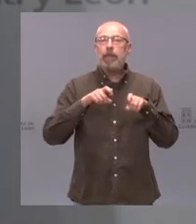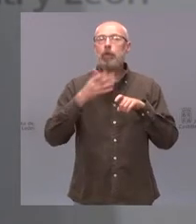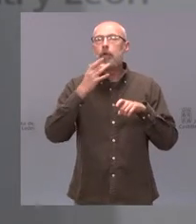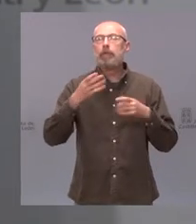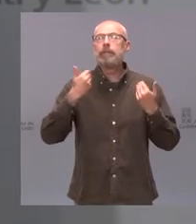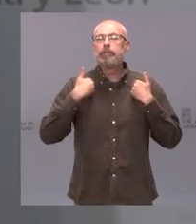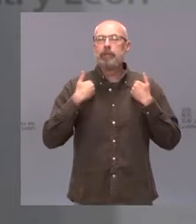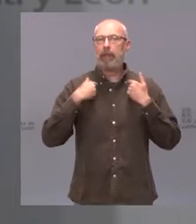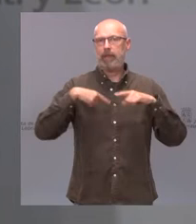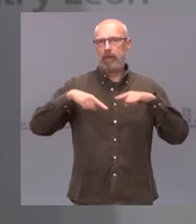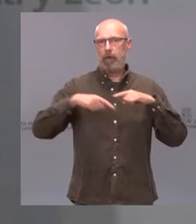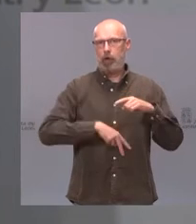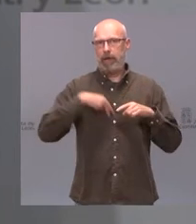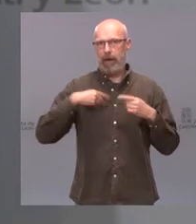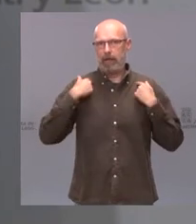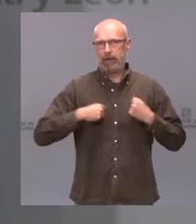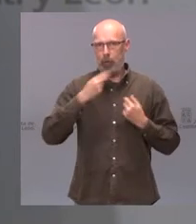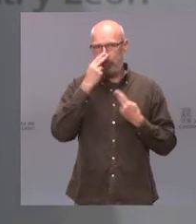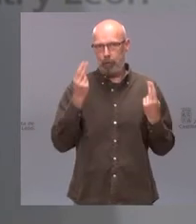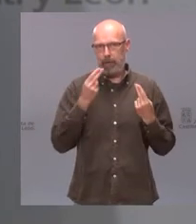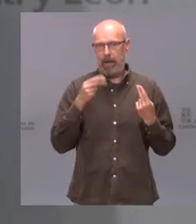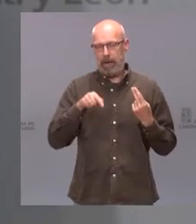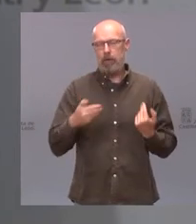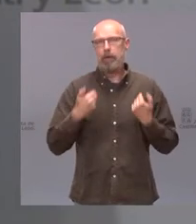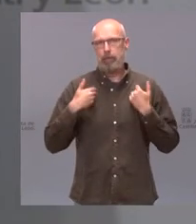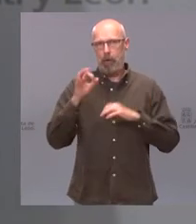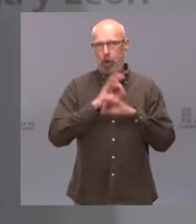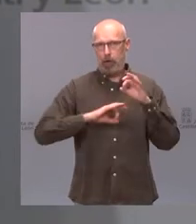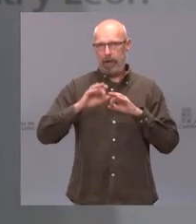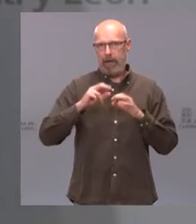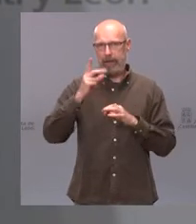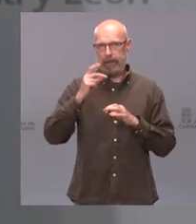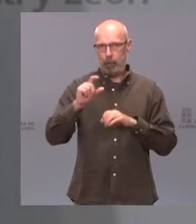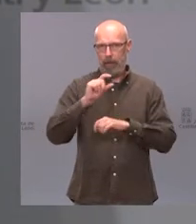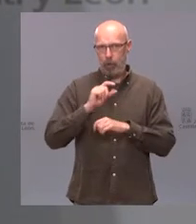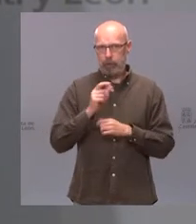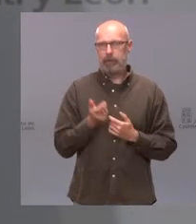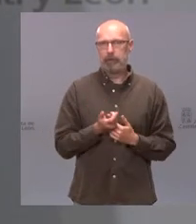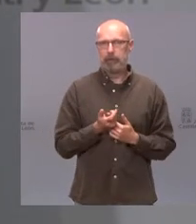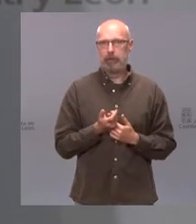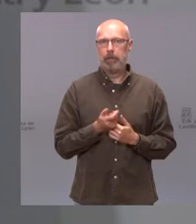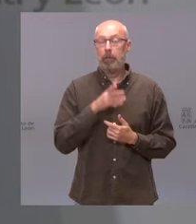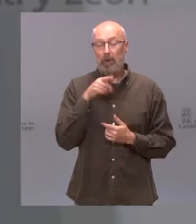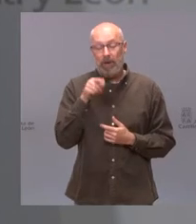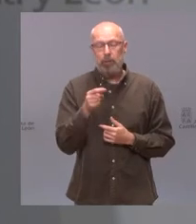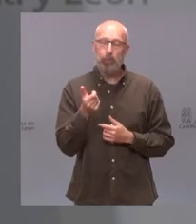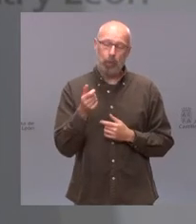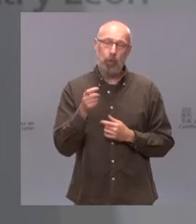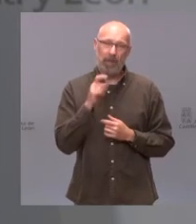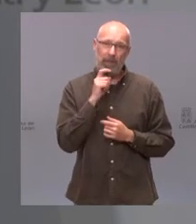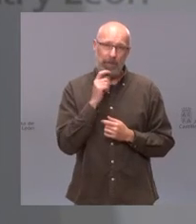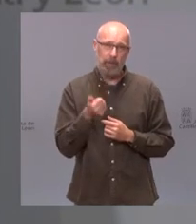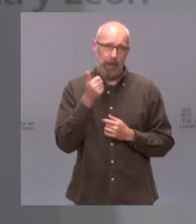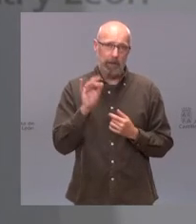que organizar estas segundas dosis, que naturalmente pues van a tener mucha mayor complejidad que la que